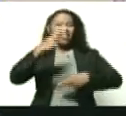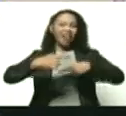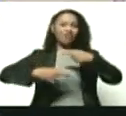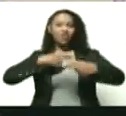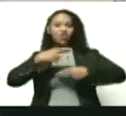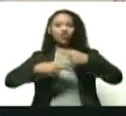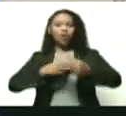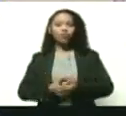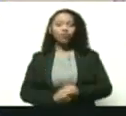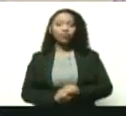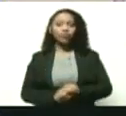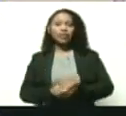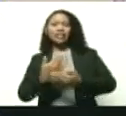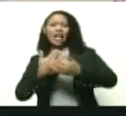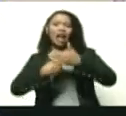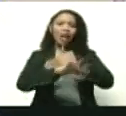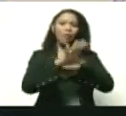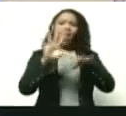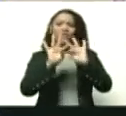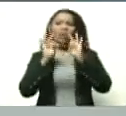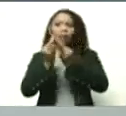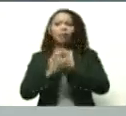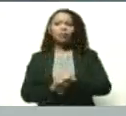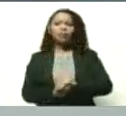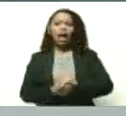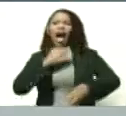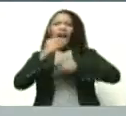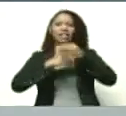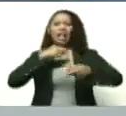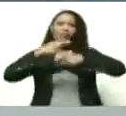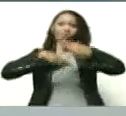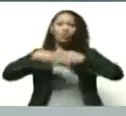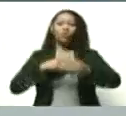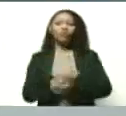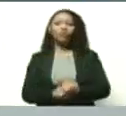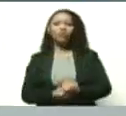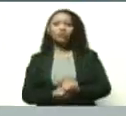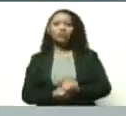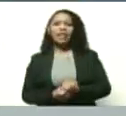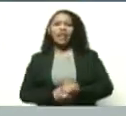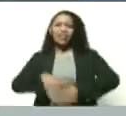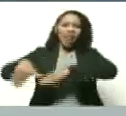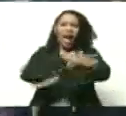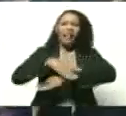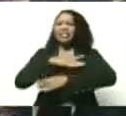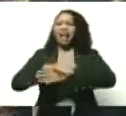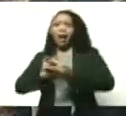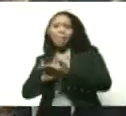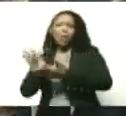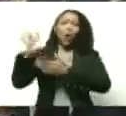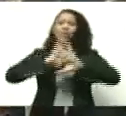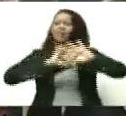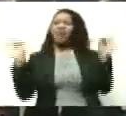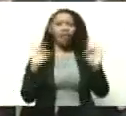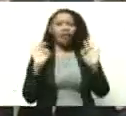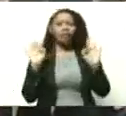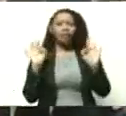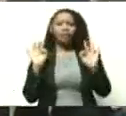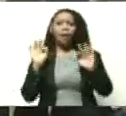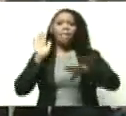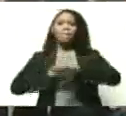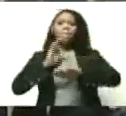revolucionarias salimos de la familia a hacer revolución y de la calle no nos sacan. Por